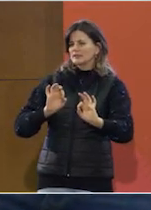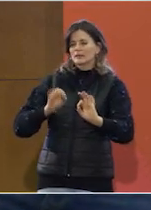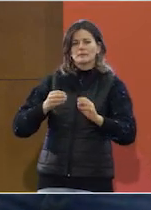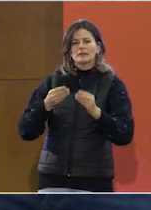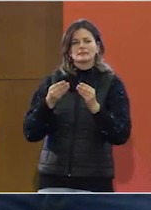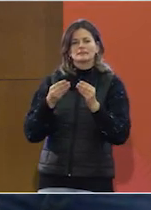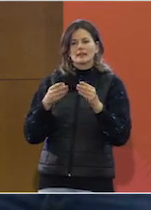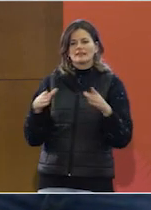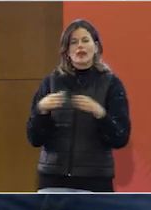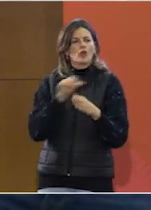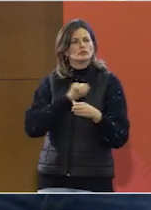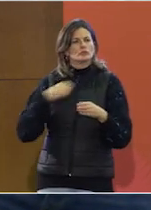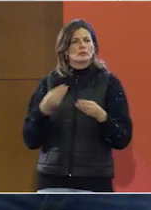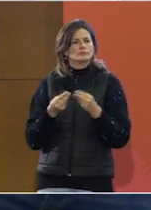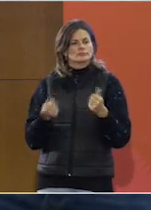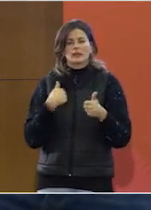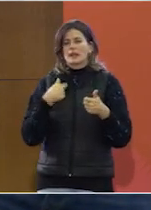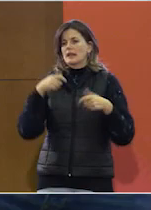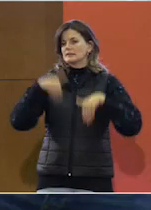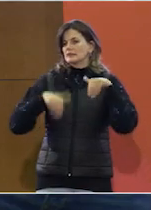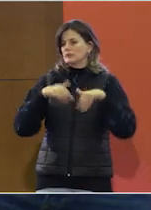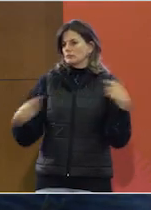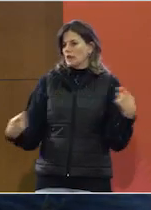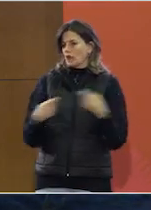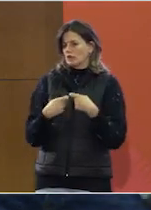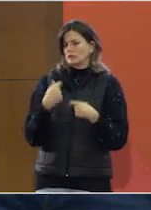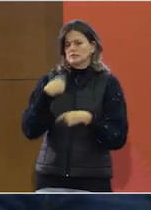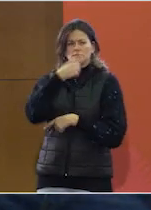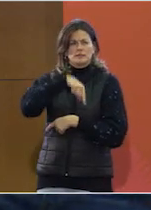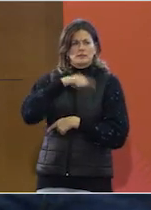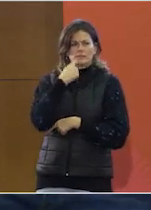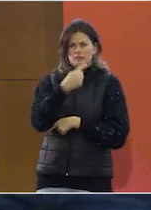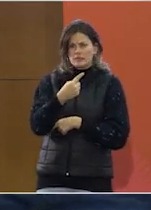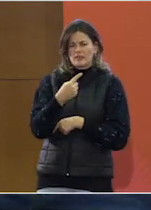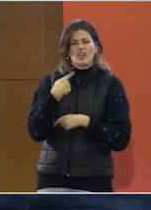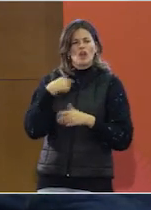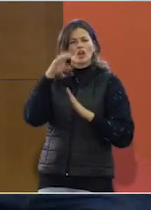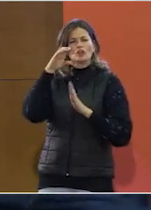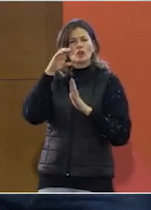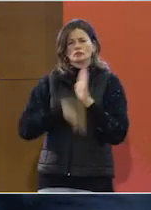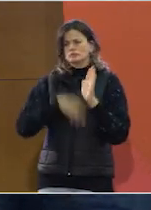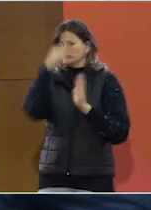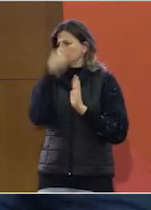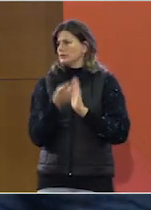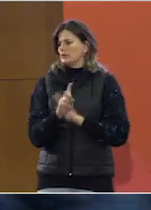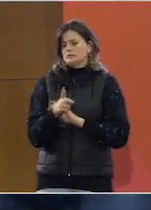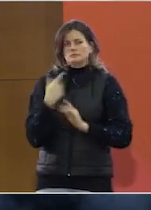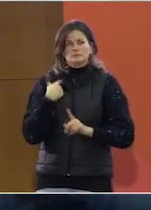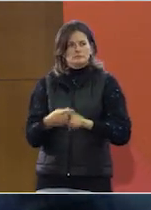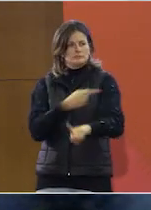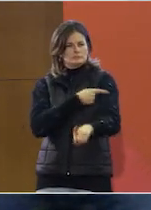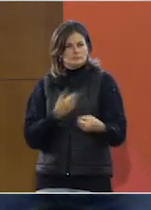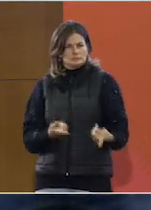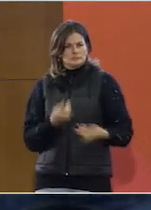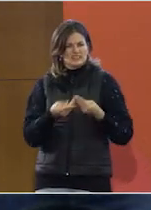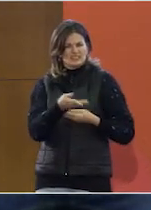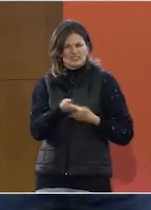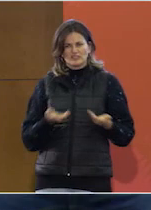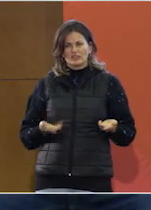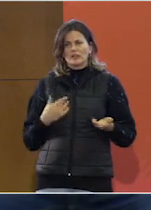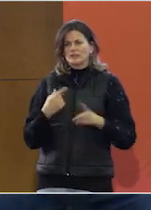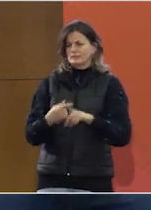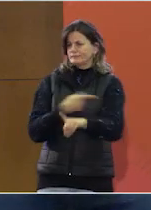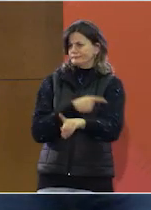suprimir autonomías y se votó en contra. Y hemos dicho, esto no solamente es inconstitucional, es una barbaridad. Y dijimos, es